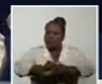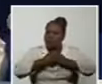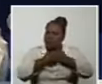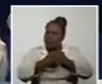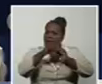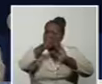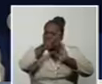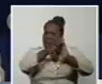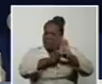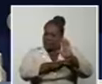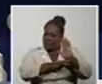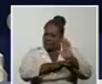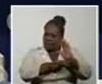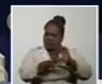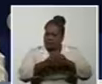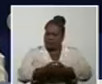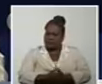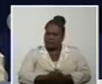medidas en estos territorios.